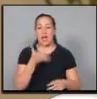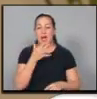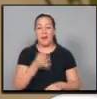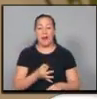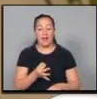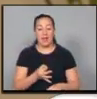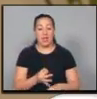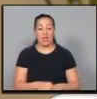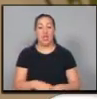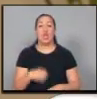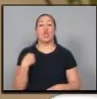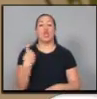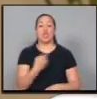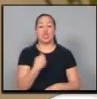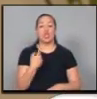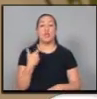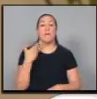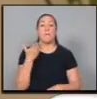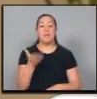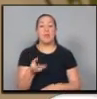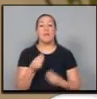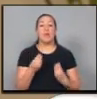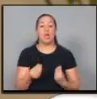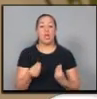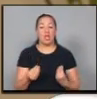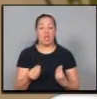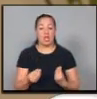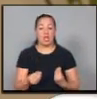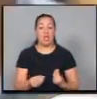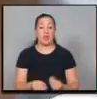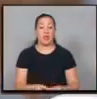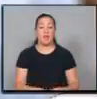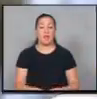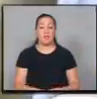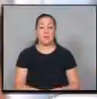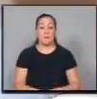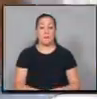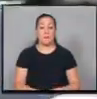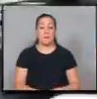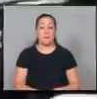lo que nosotros pedimos es que por lo menos estén